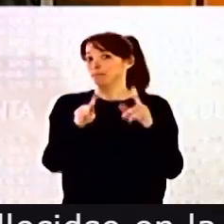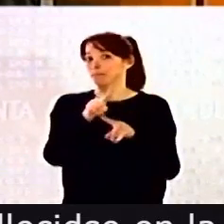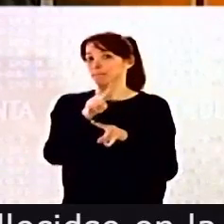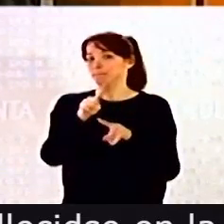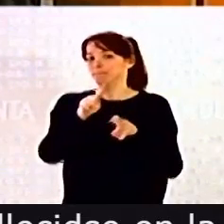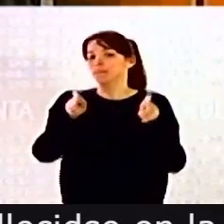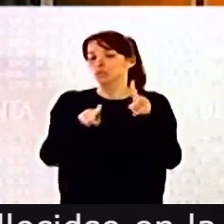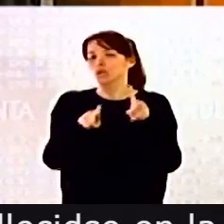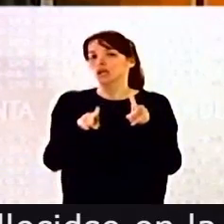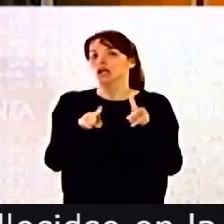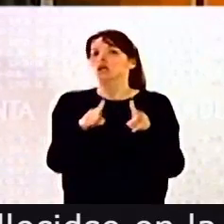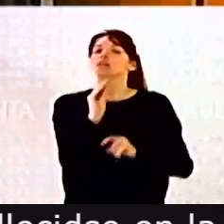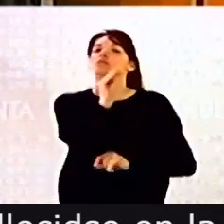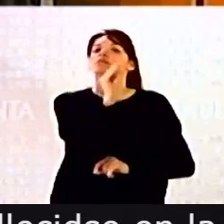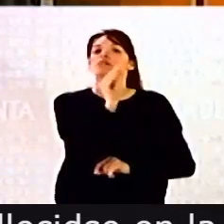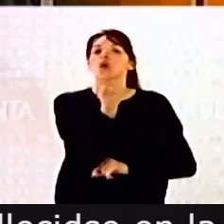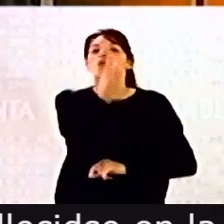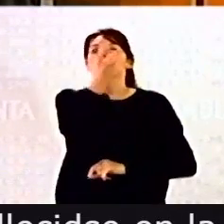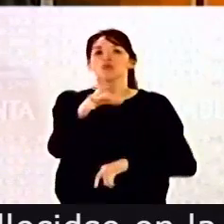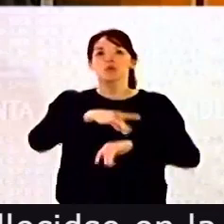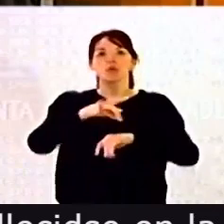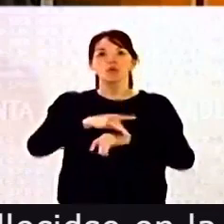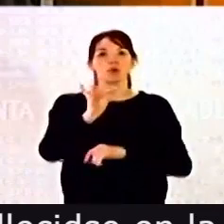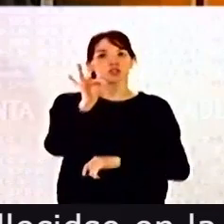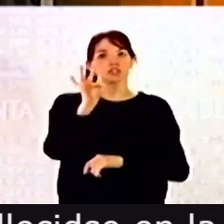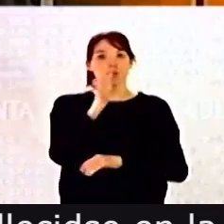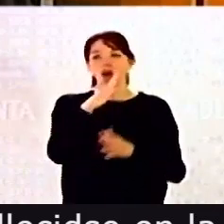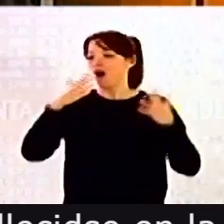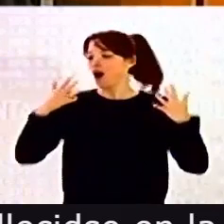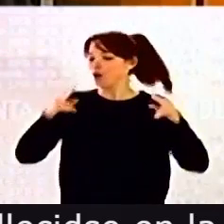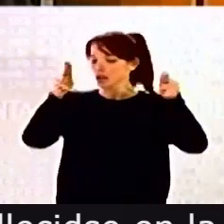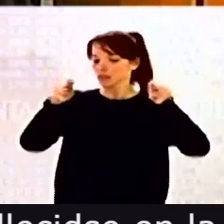positivos hay actualmente en esa residencia.